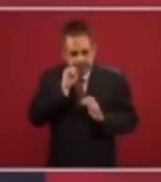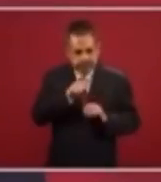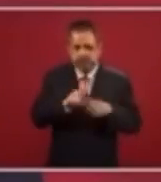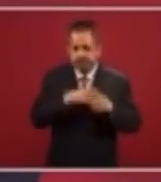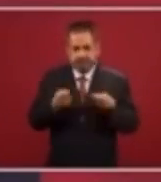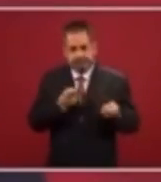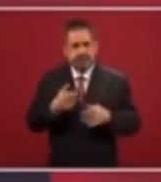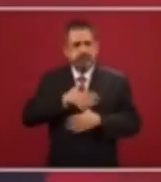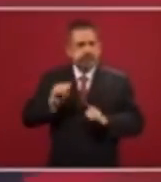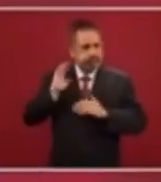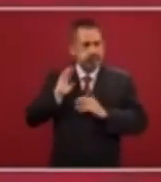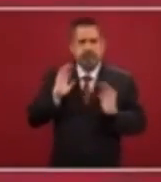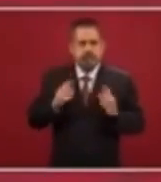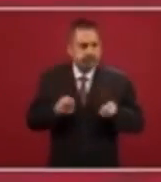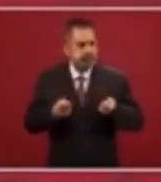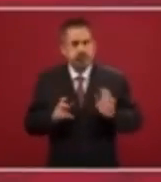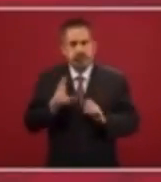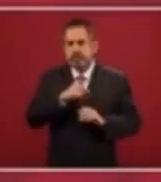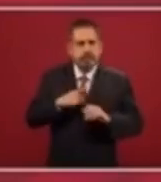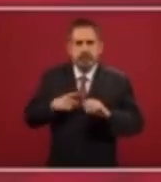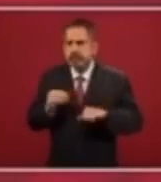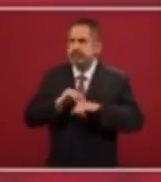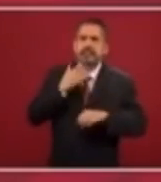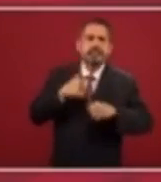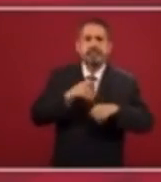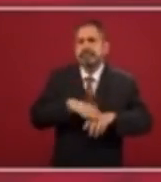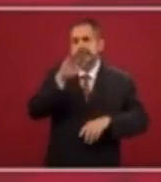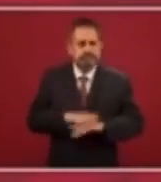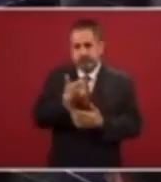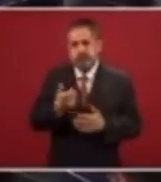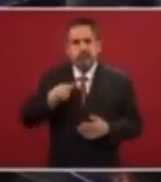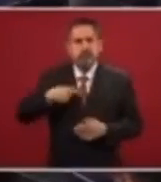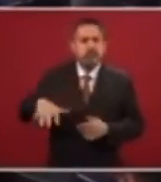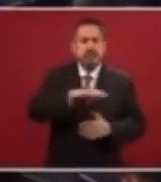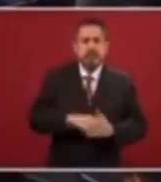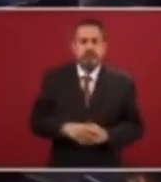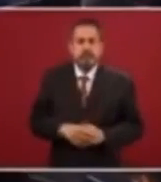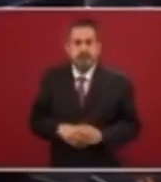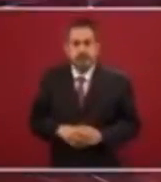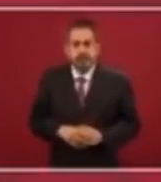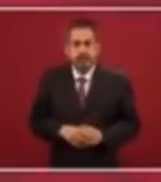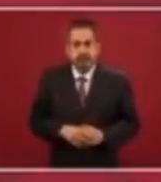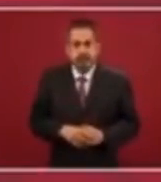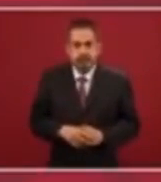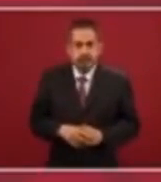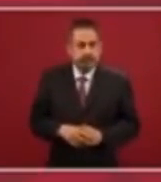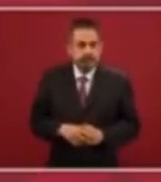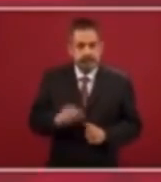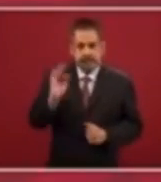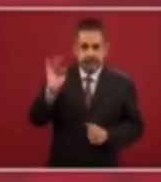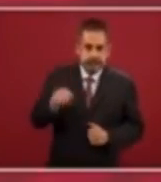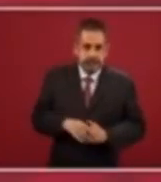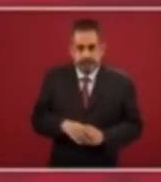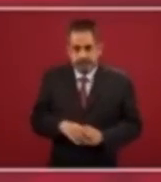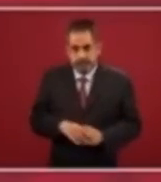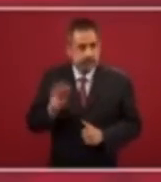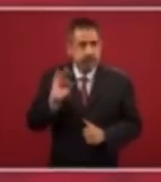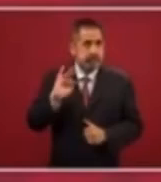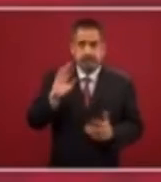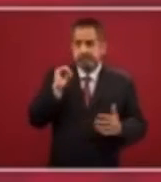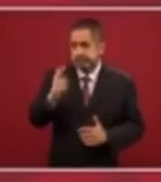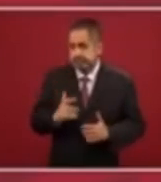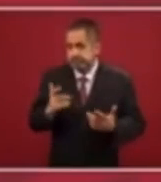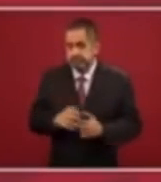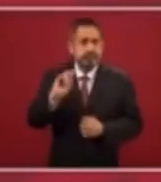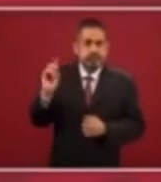controlar, porque mi compromiso es que no iba a aumentar en términos reales. Si tenemos problemas